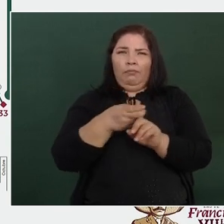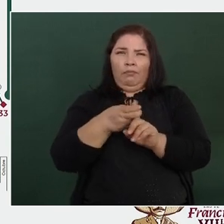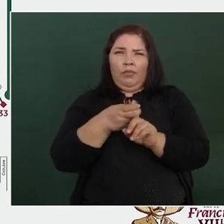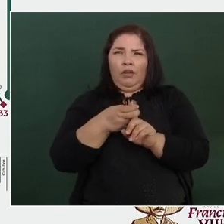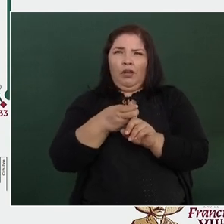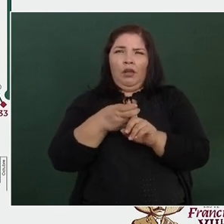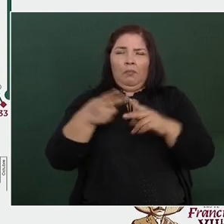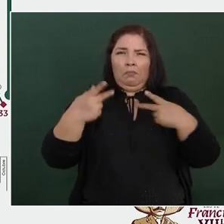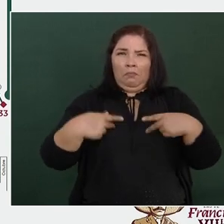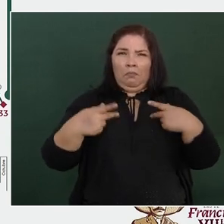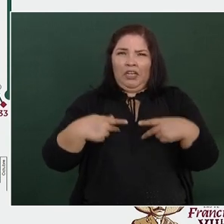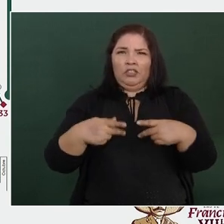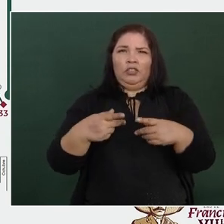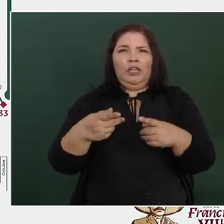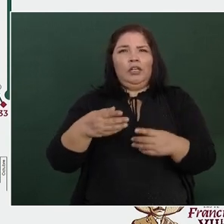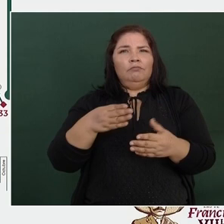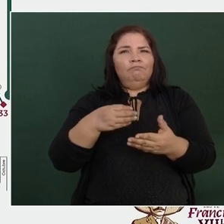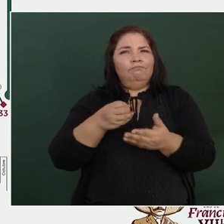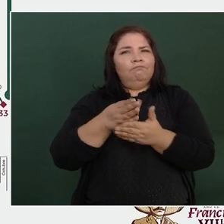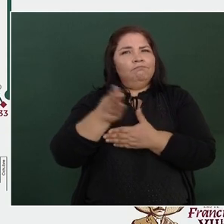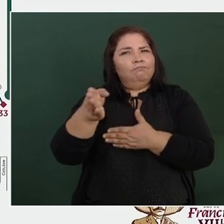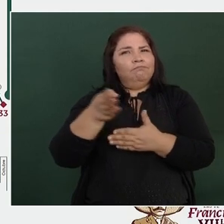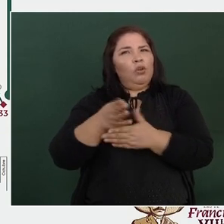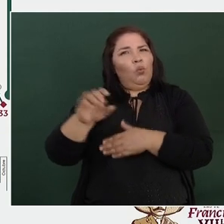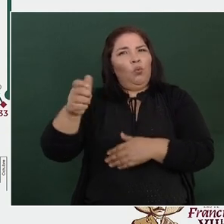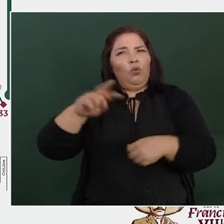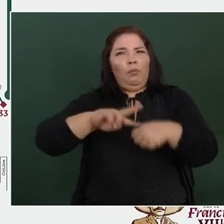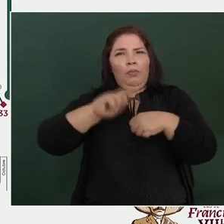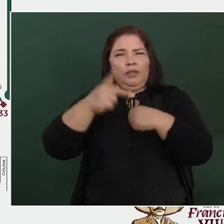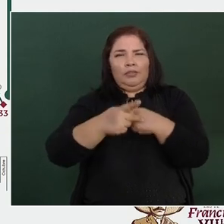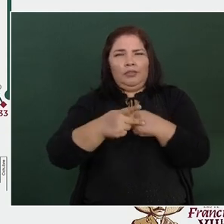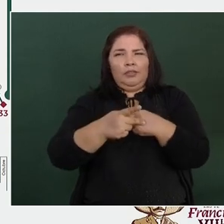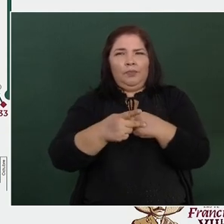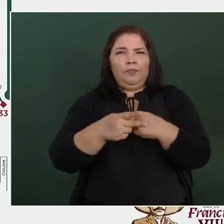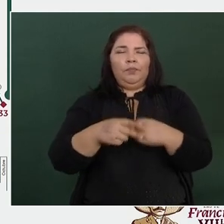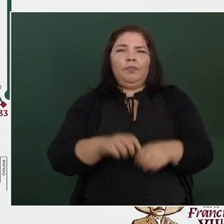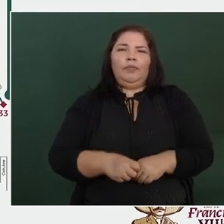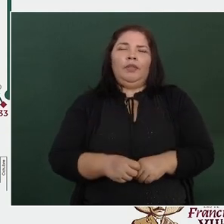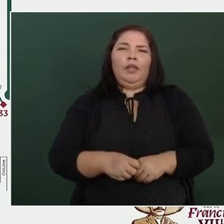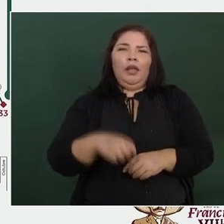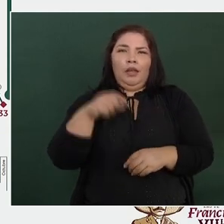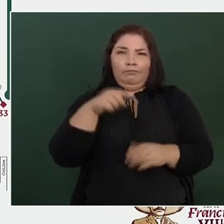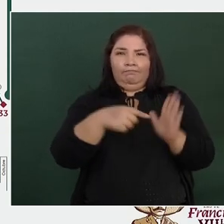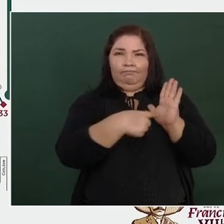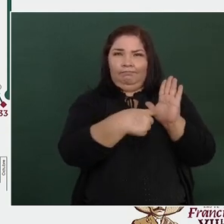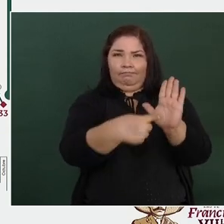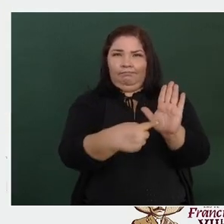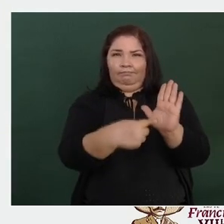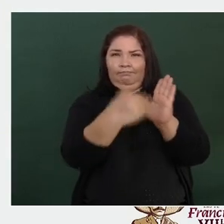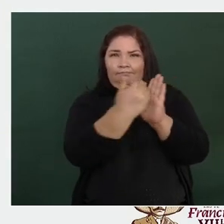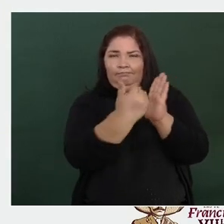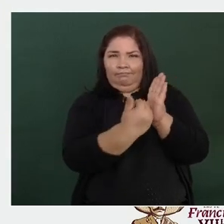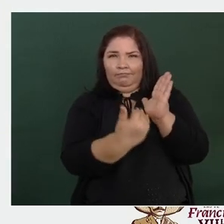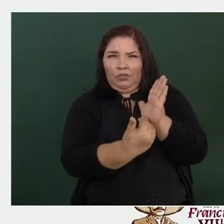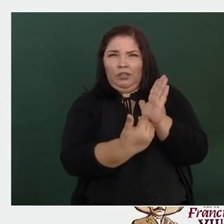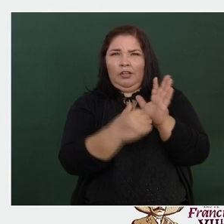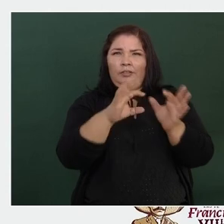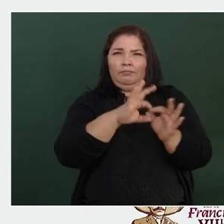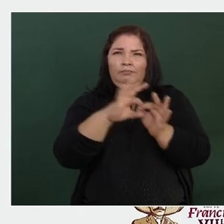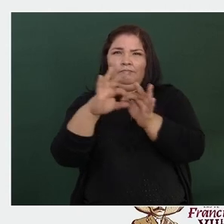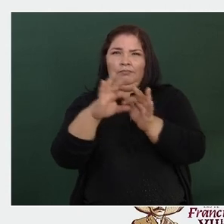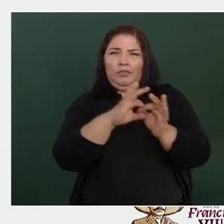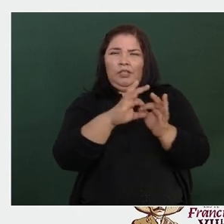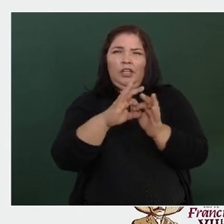de población migrante. Adelante. Aquí están algunos de los resultados de la Coordinación